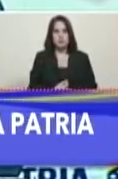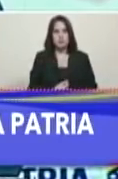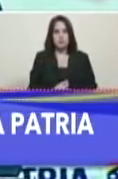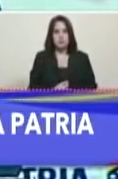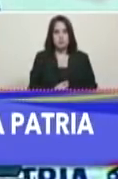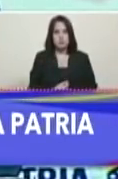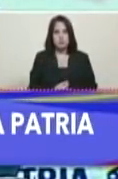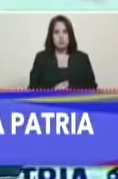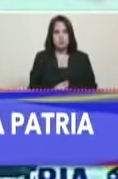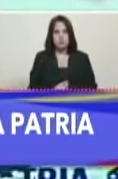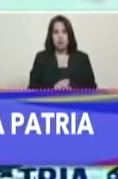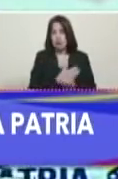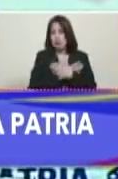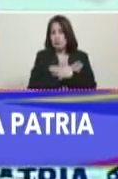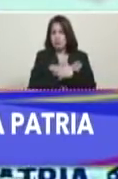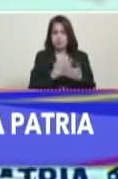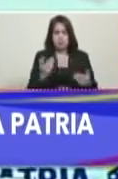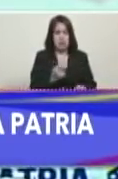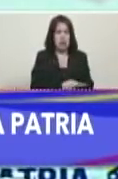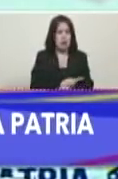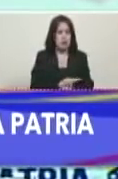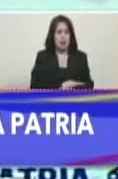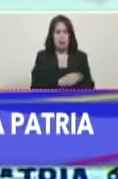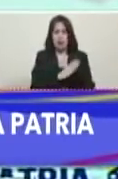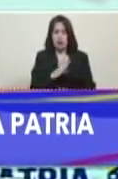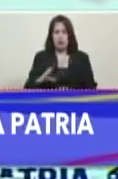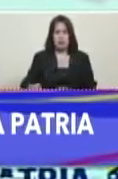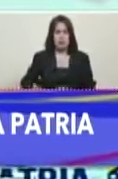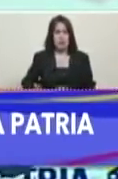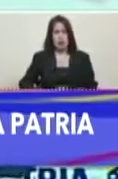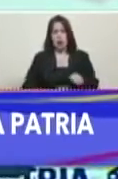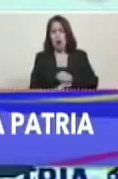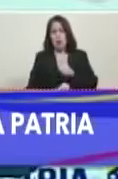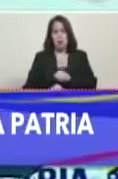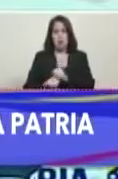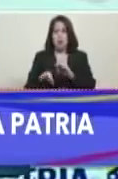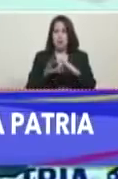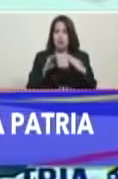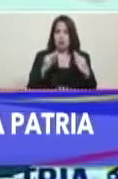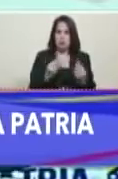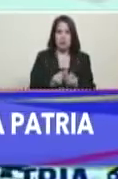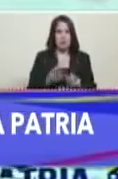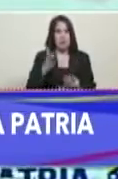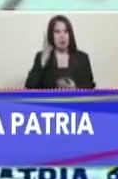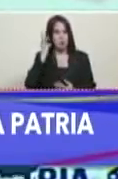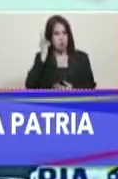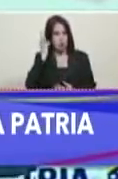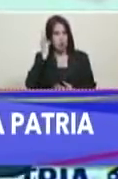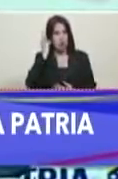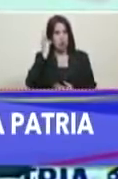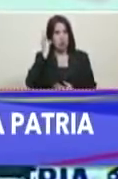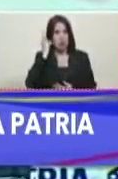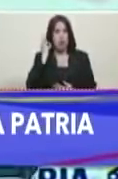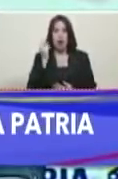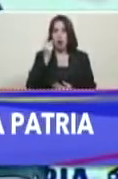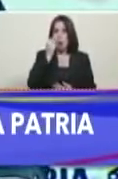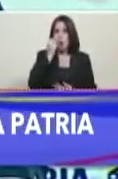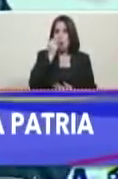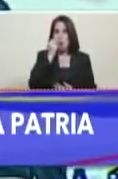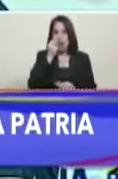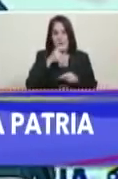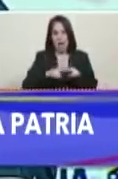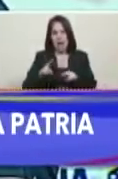de la hermandad cristiana, del abrazo cristiano, del apoyo a la familia, a la mujer, al hombre, al niño, al